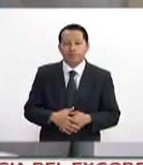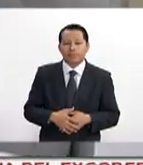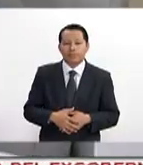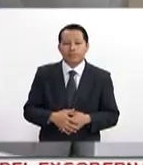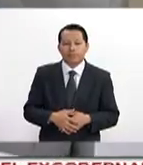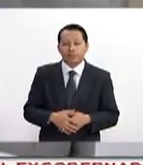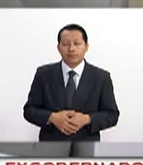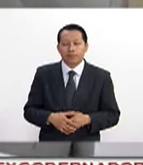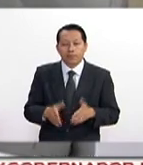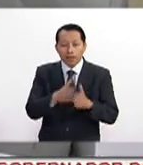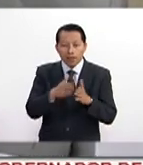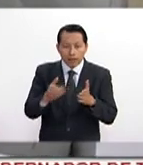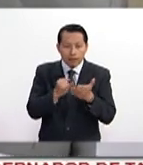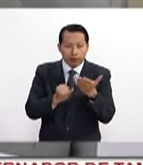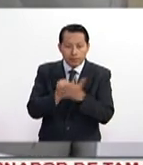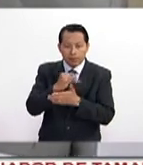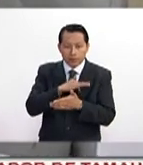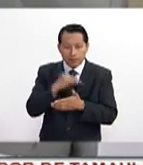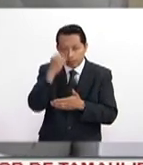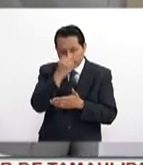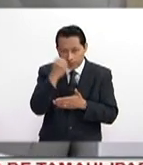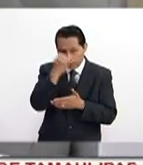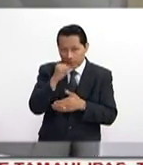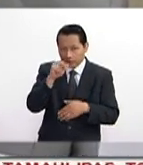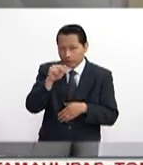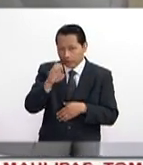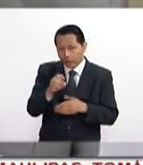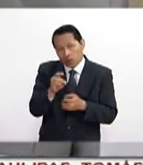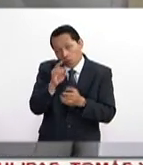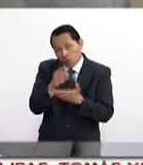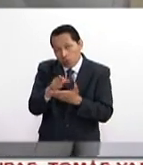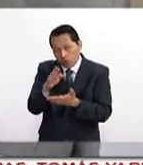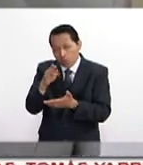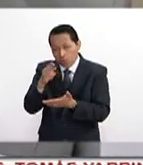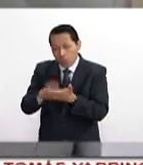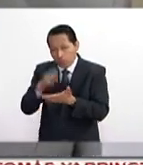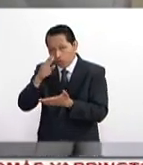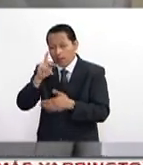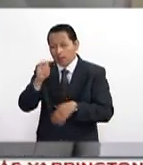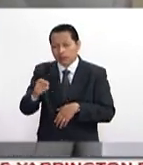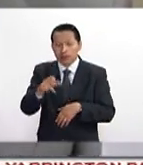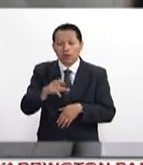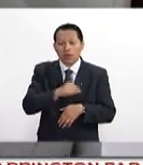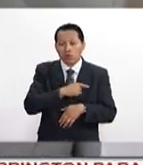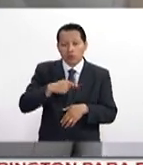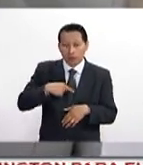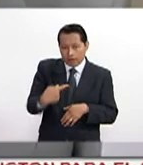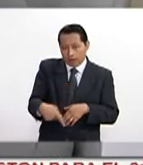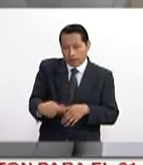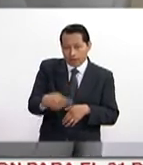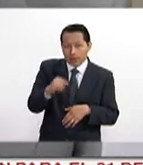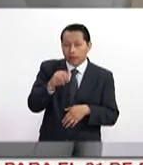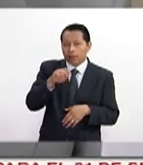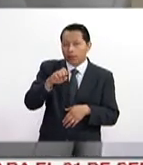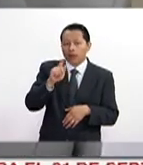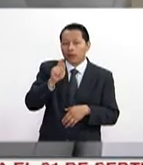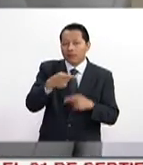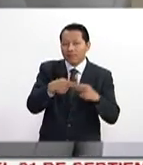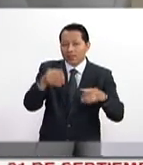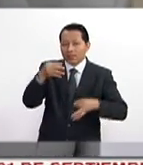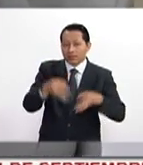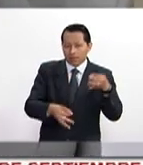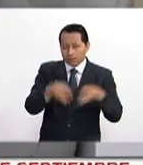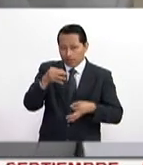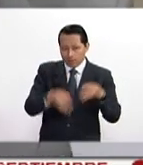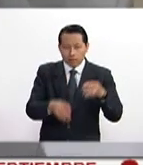Las eventuales decisiones que se deriven de la revisión del INE, salvo las multas, no le corresponde tomarlas al instituto, sino a los tribunales.